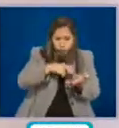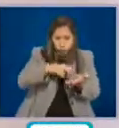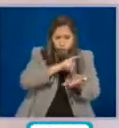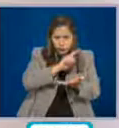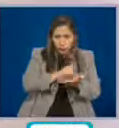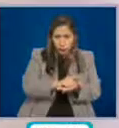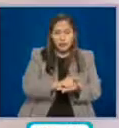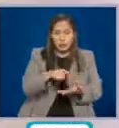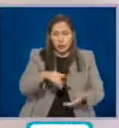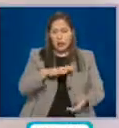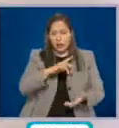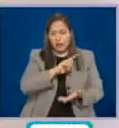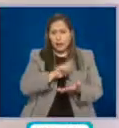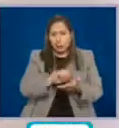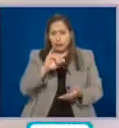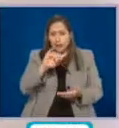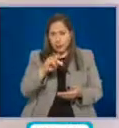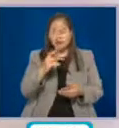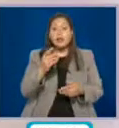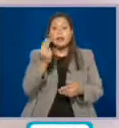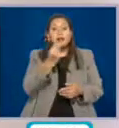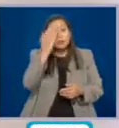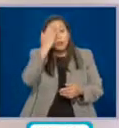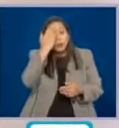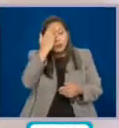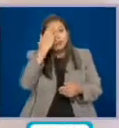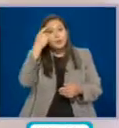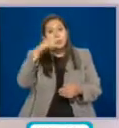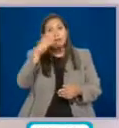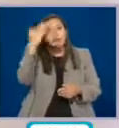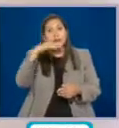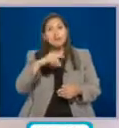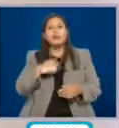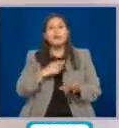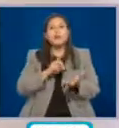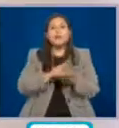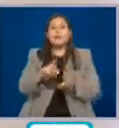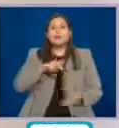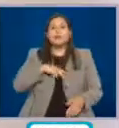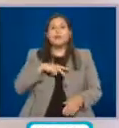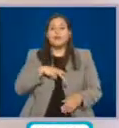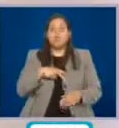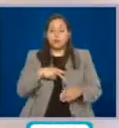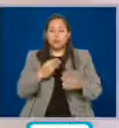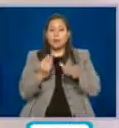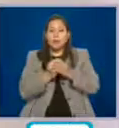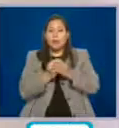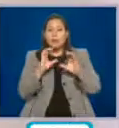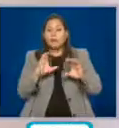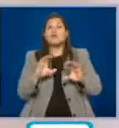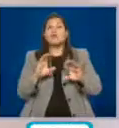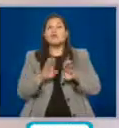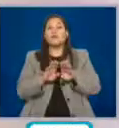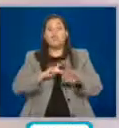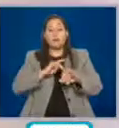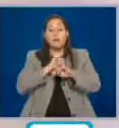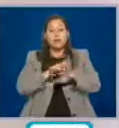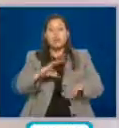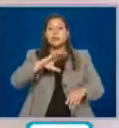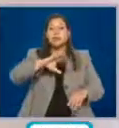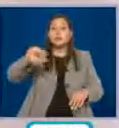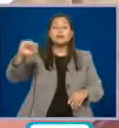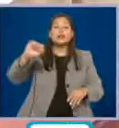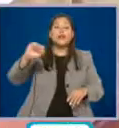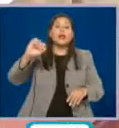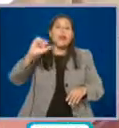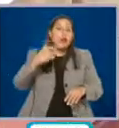sí teníamos ley. Entonces hay que conocerla para saber cómo ejercer nuestros derechos y cómo se protegen cuando nuestra información la